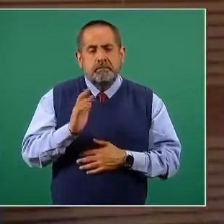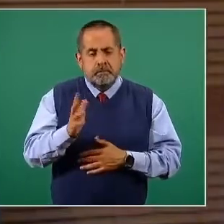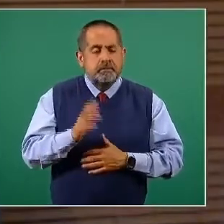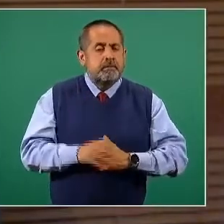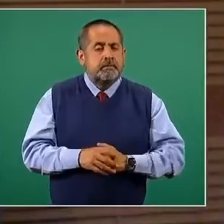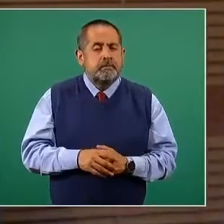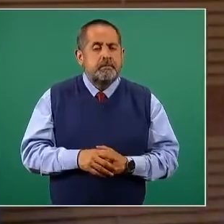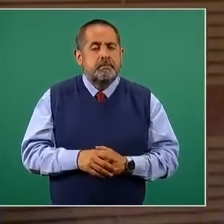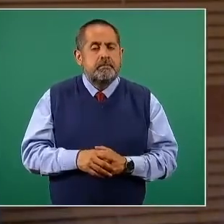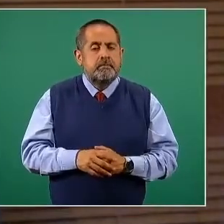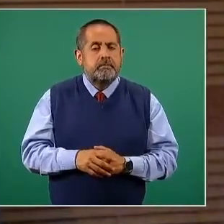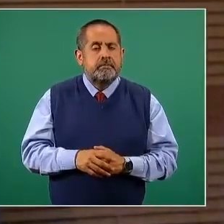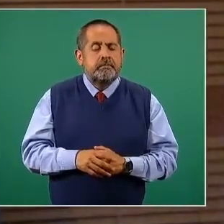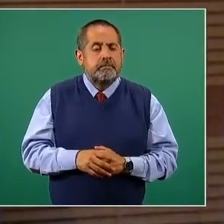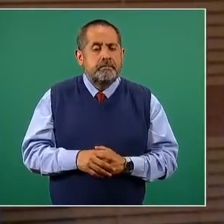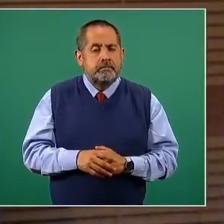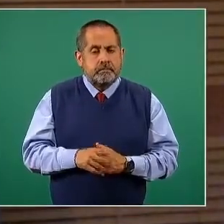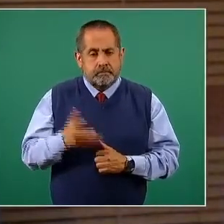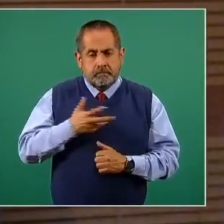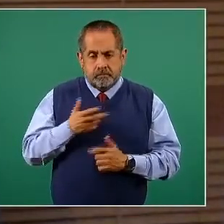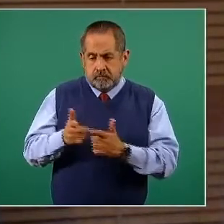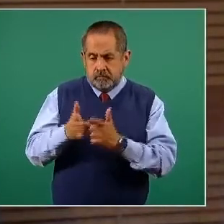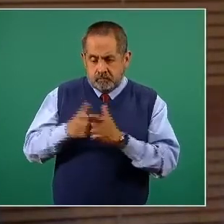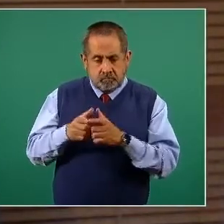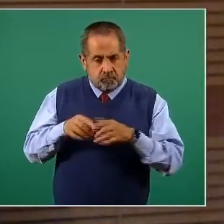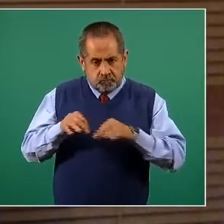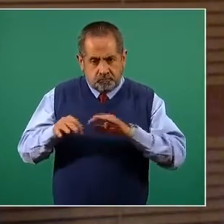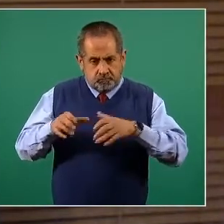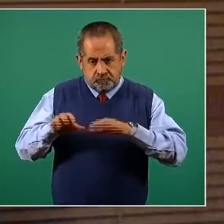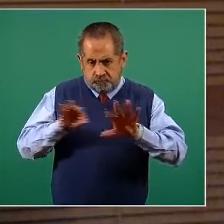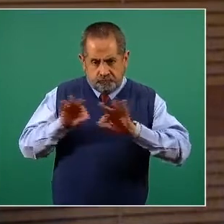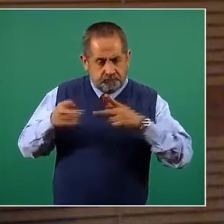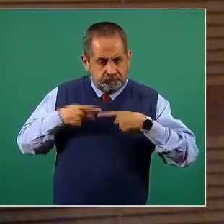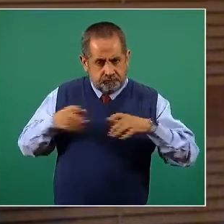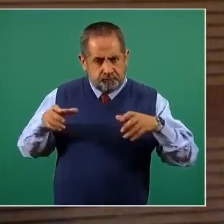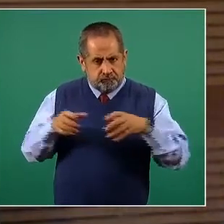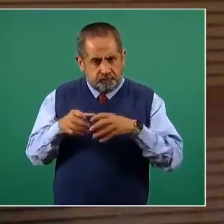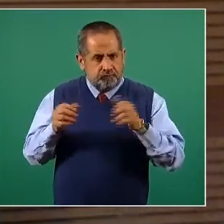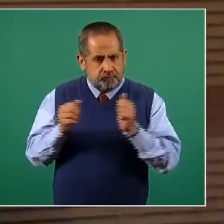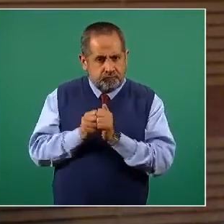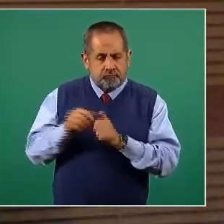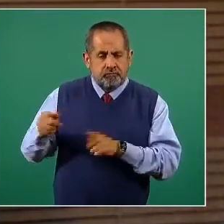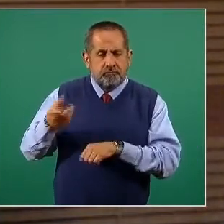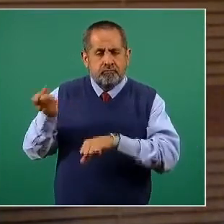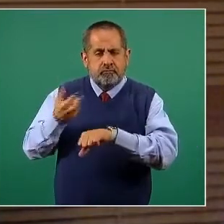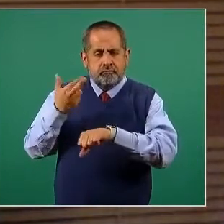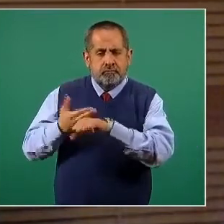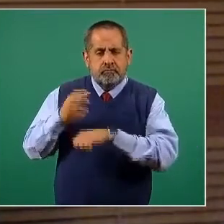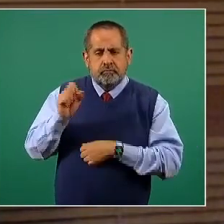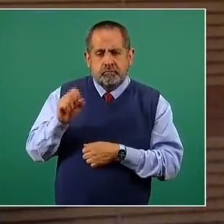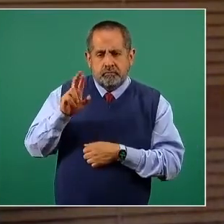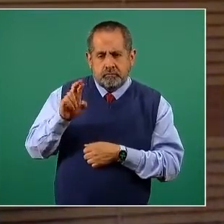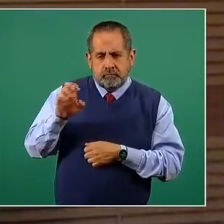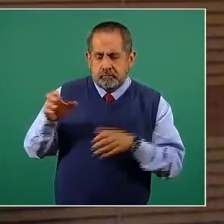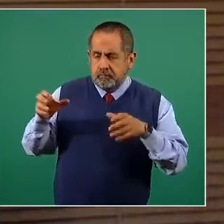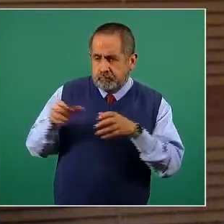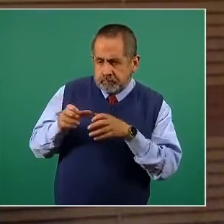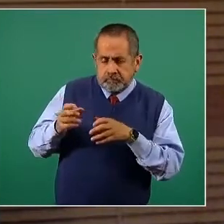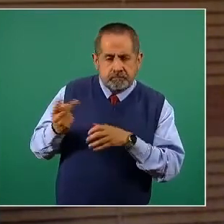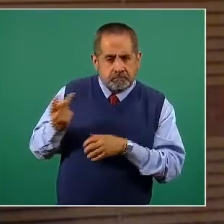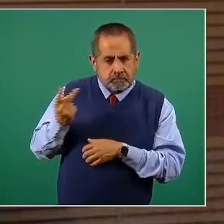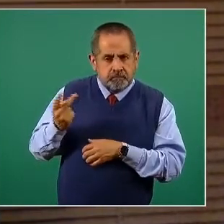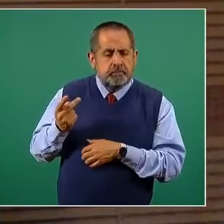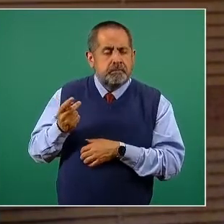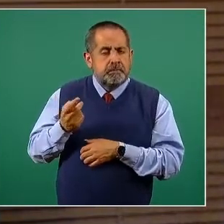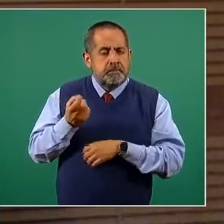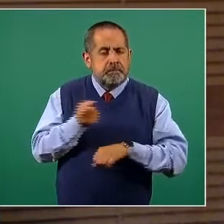dado tenemos un grupo de trabajo junto con Cancillería y la Secretaría de